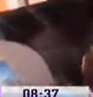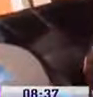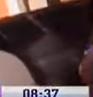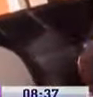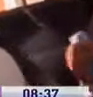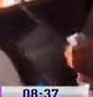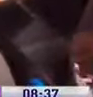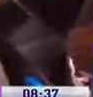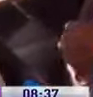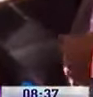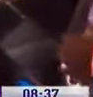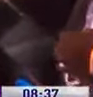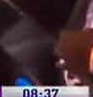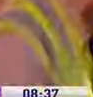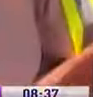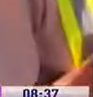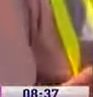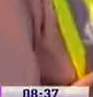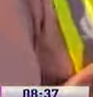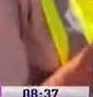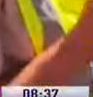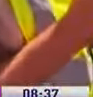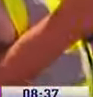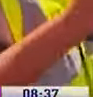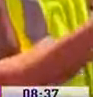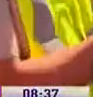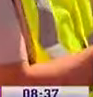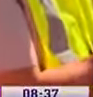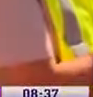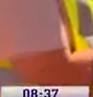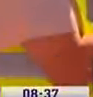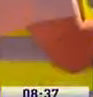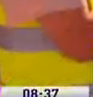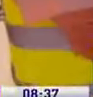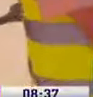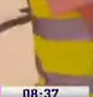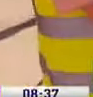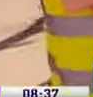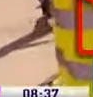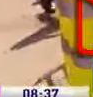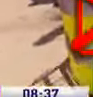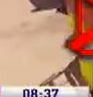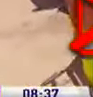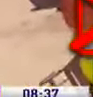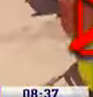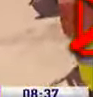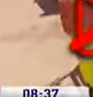vía compartida. ¿Qué significa esto si el chance? Cruz roja.